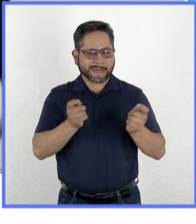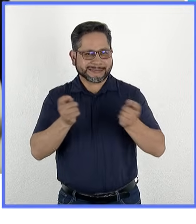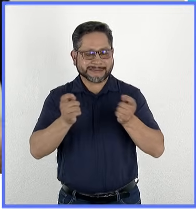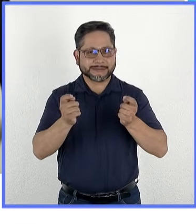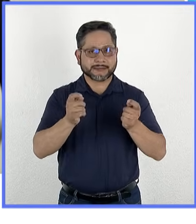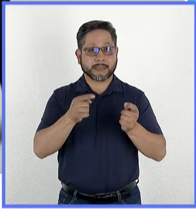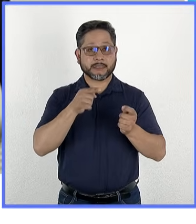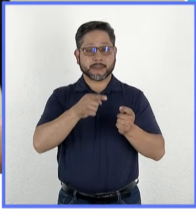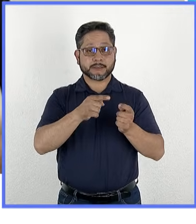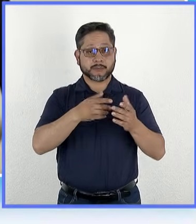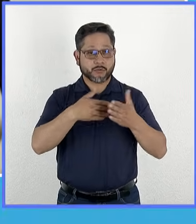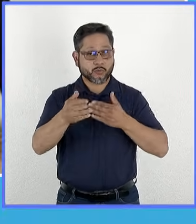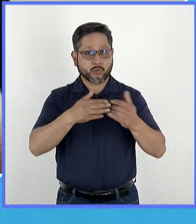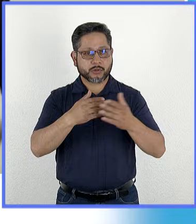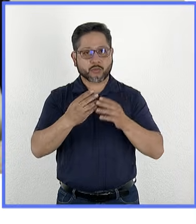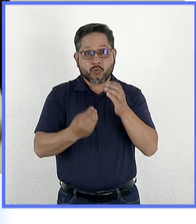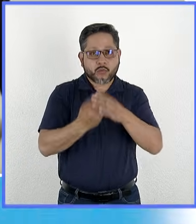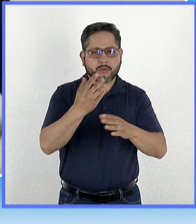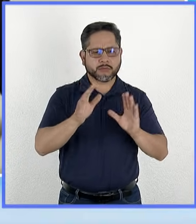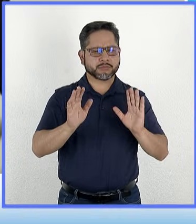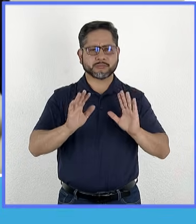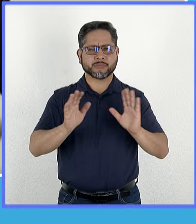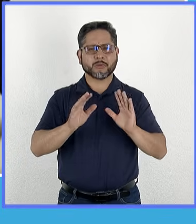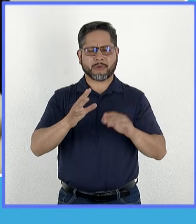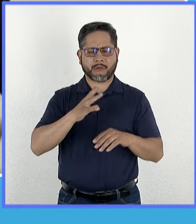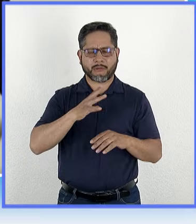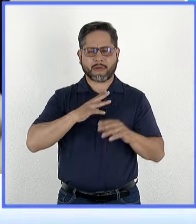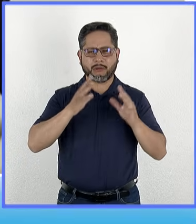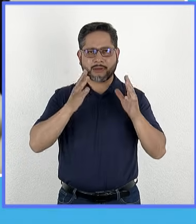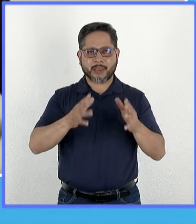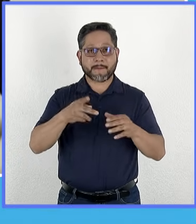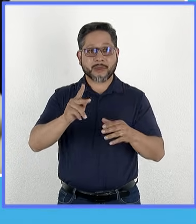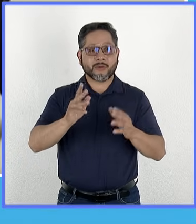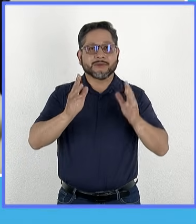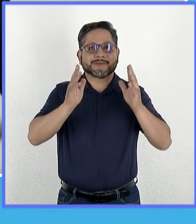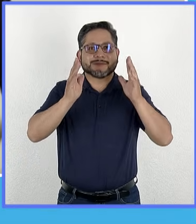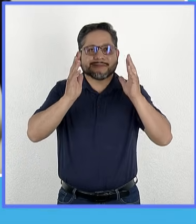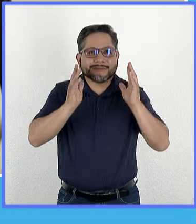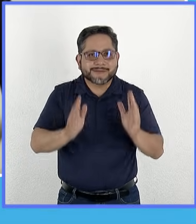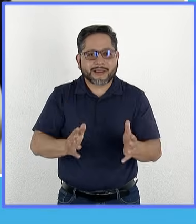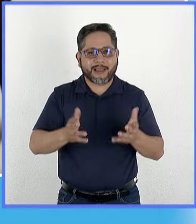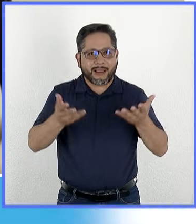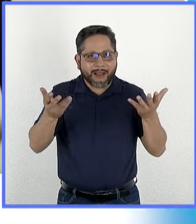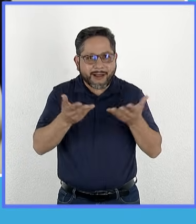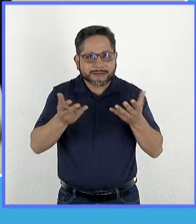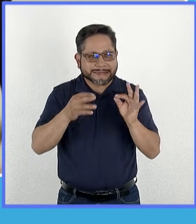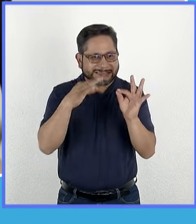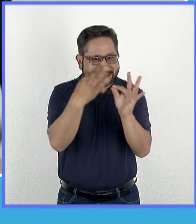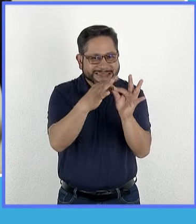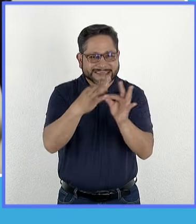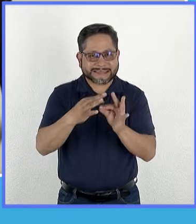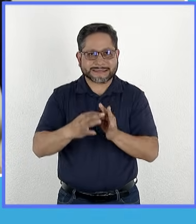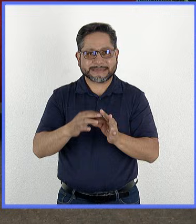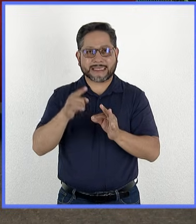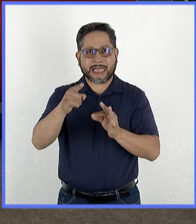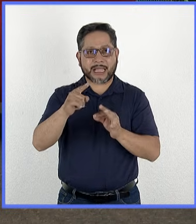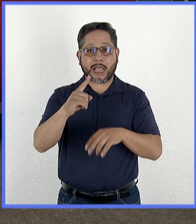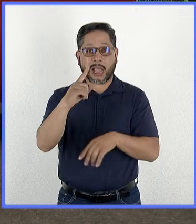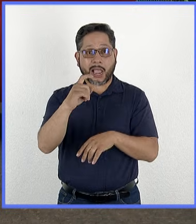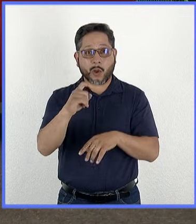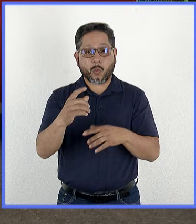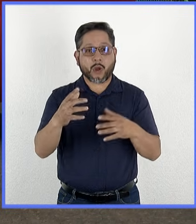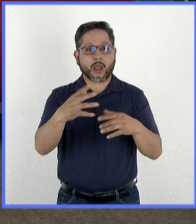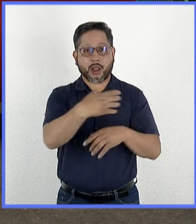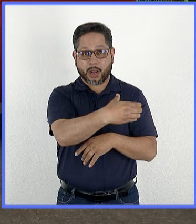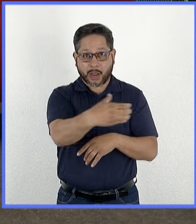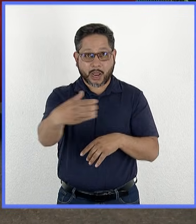no novedoso, siempre ha existido, pero ahora sí lo estamos pudiendo llevar a la realidad de poder ahorrar agua en el